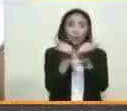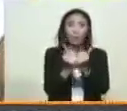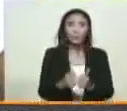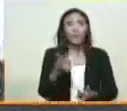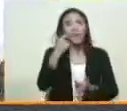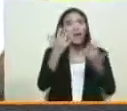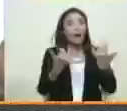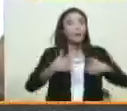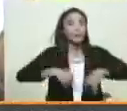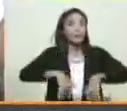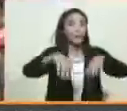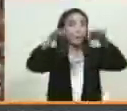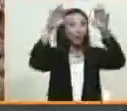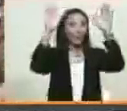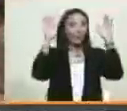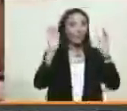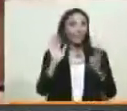ola.